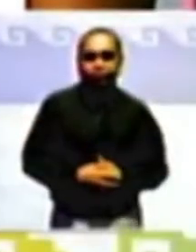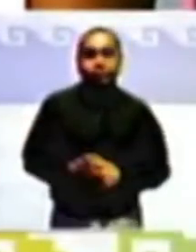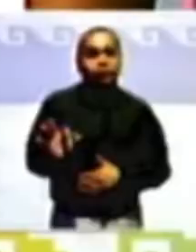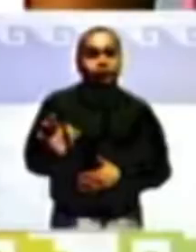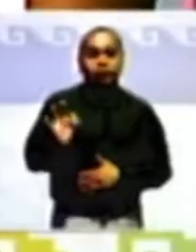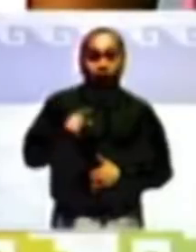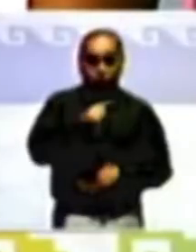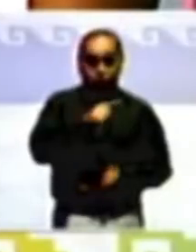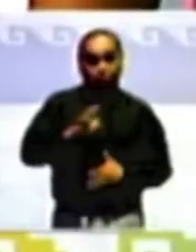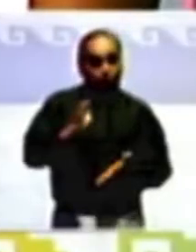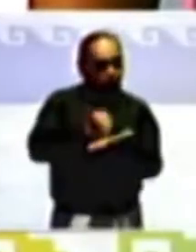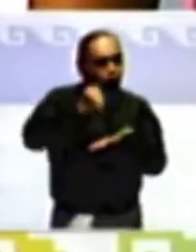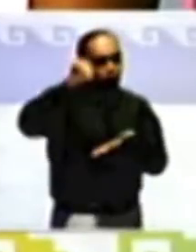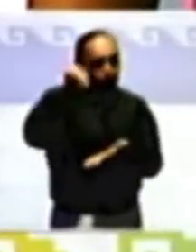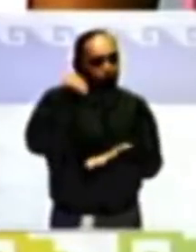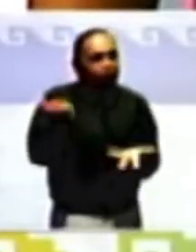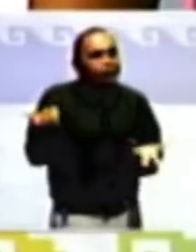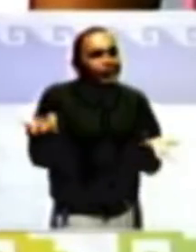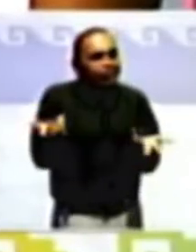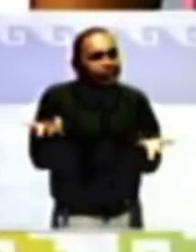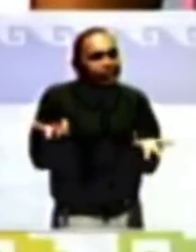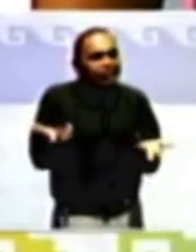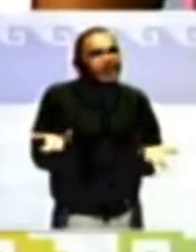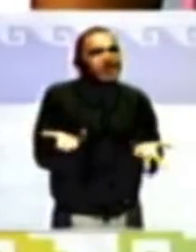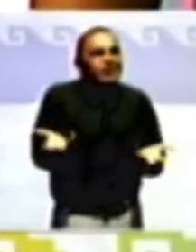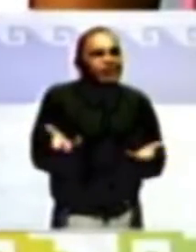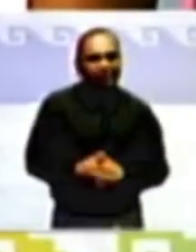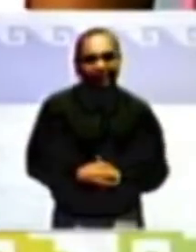ganar las elecciones en concreto?